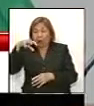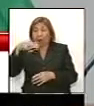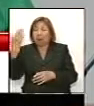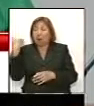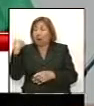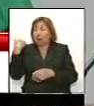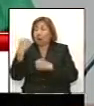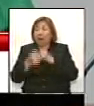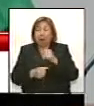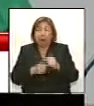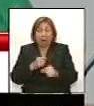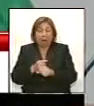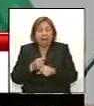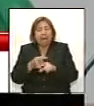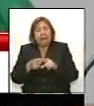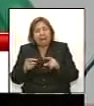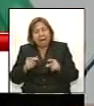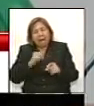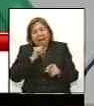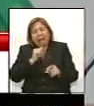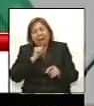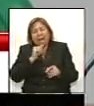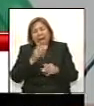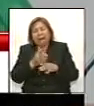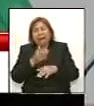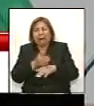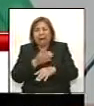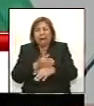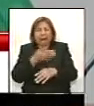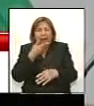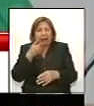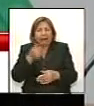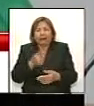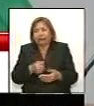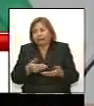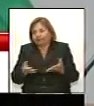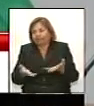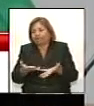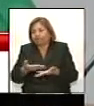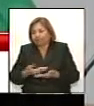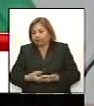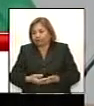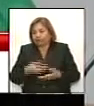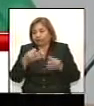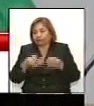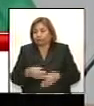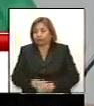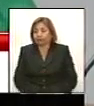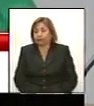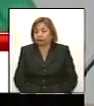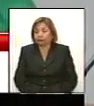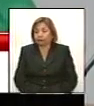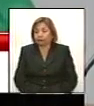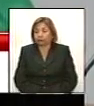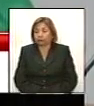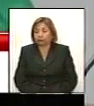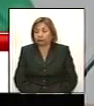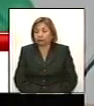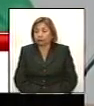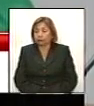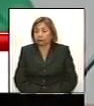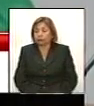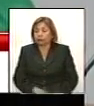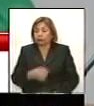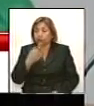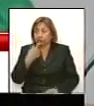pasado. Pero claro, hay todavía cosas por mejorar y oportunidades de mejora. Que la víctima reciba un correo de confirmación, que implica lo que ha